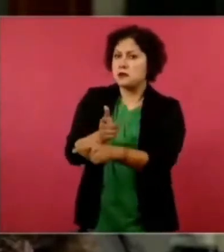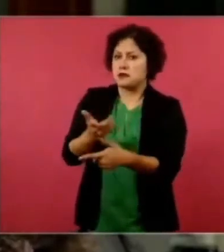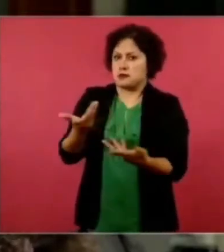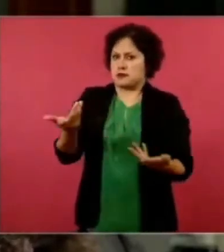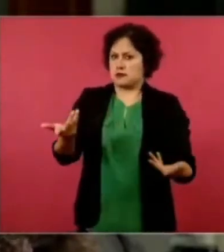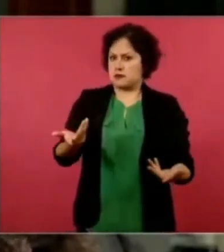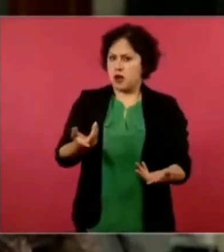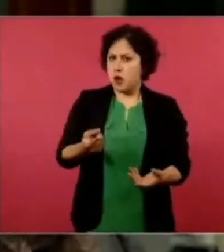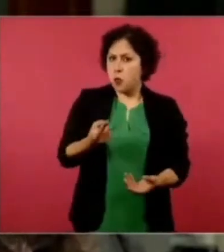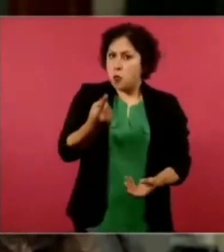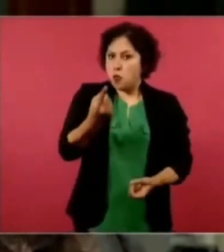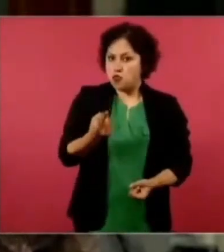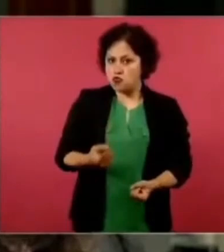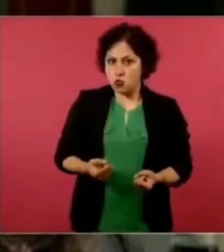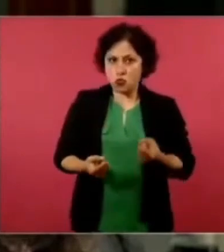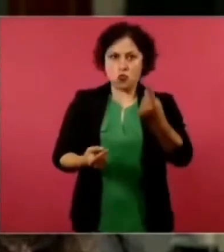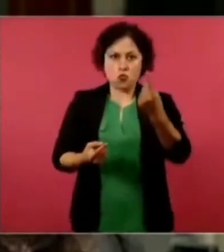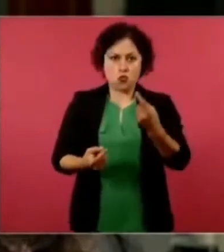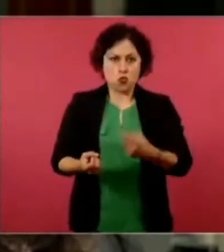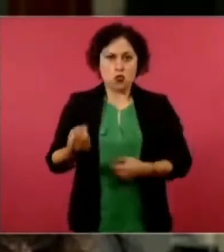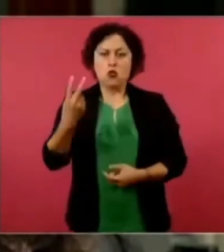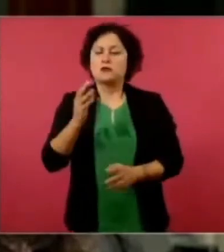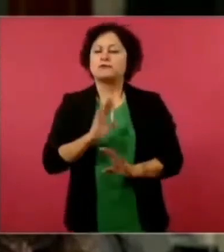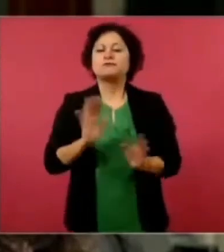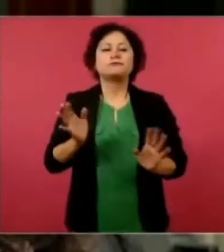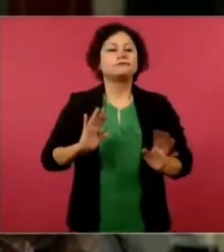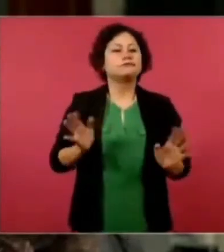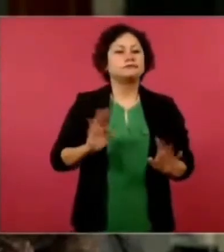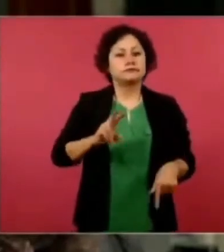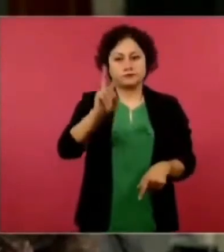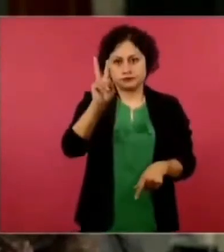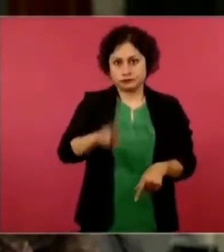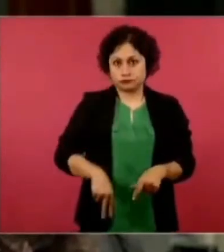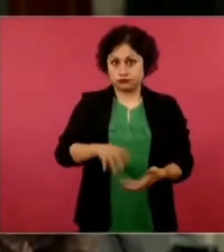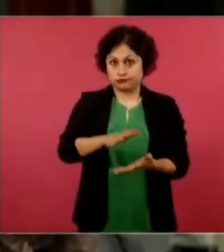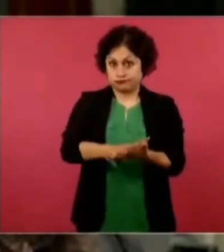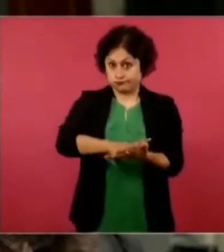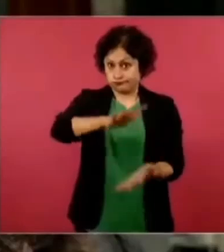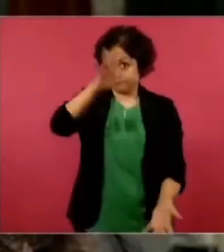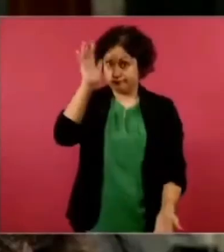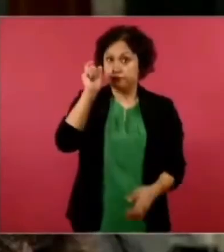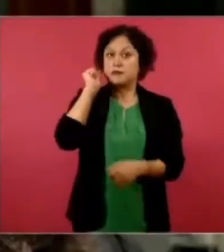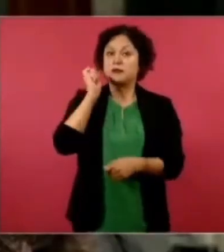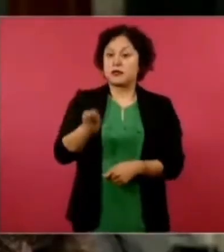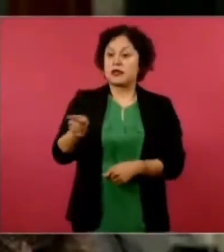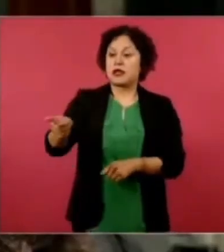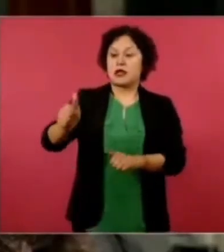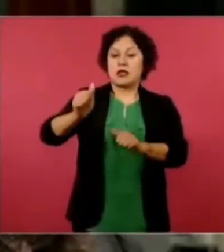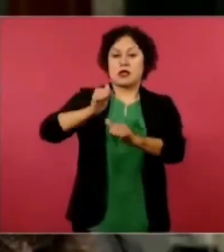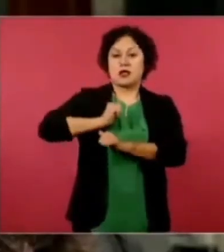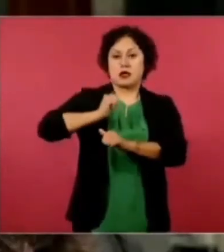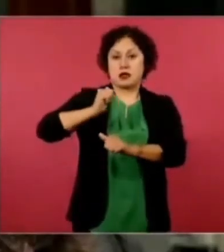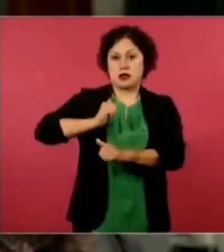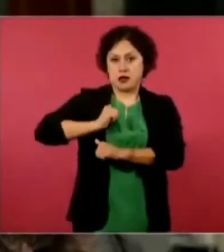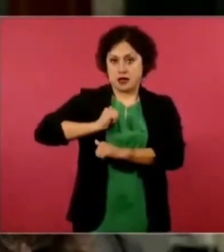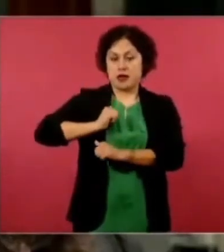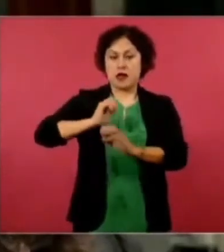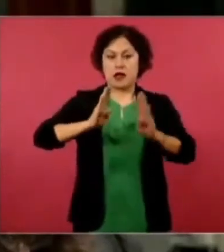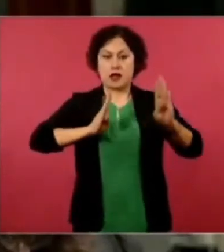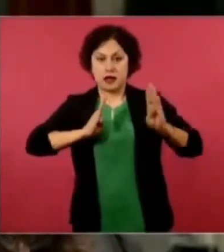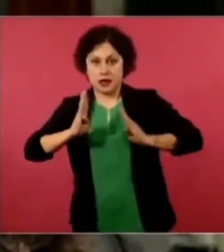número importante de sea ejército o sea marinos que están saliendo